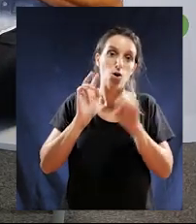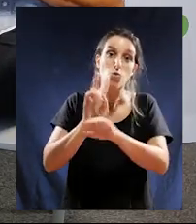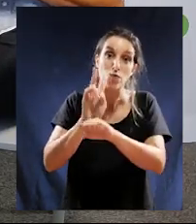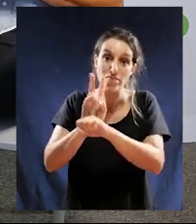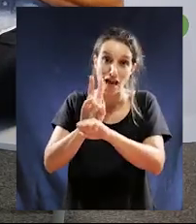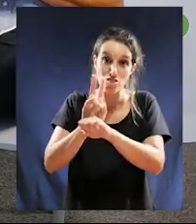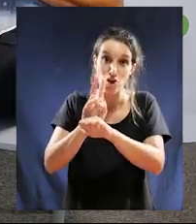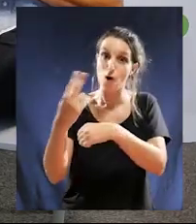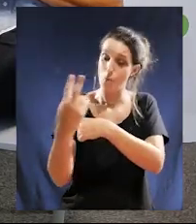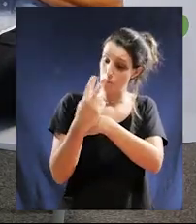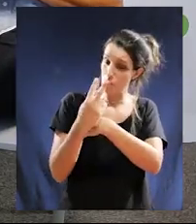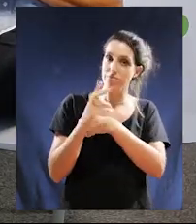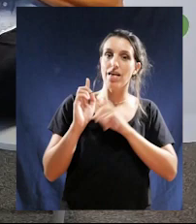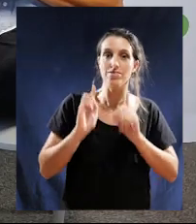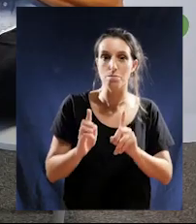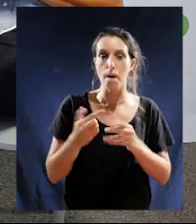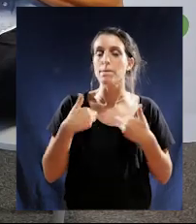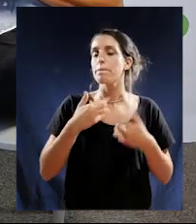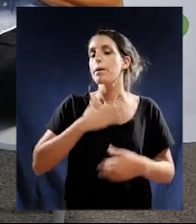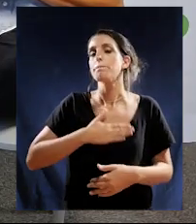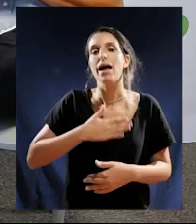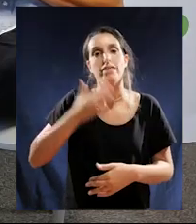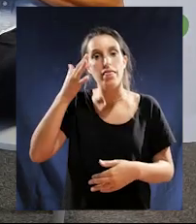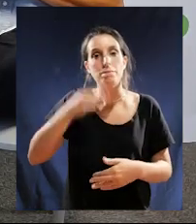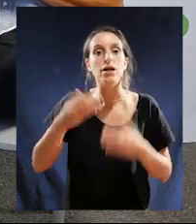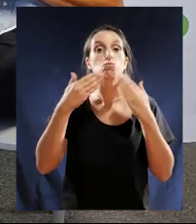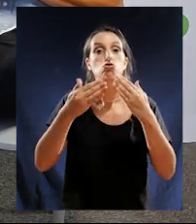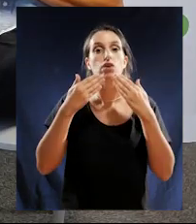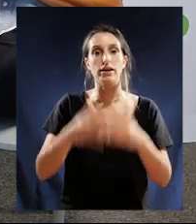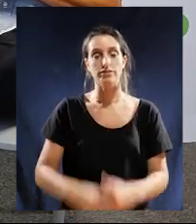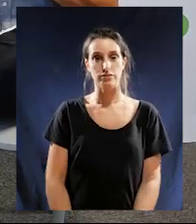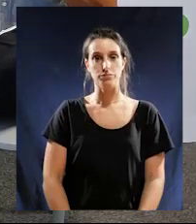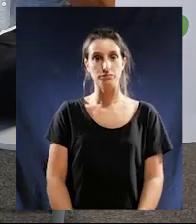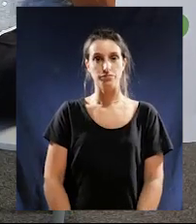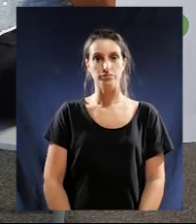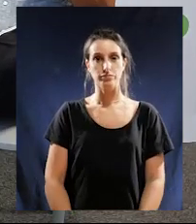nos cuidamos a nosotros mismos. De verdad, para mí es un placer. Muchísimas gracias.